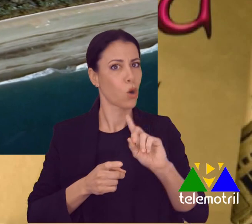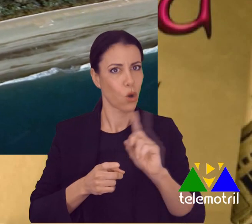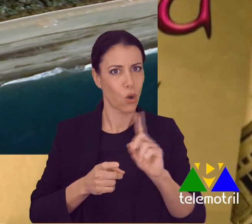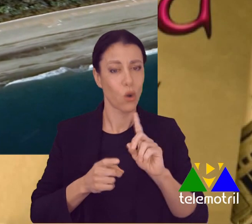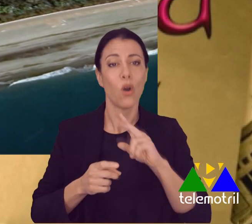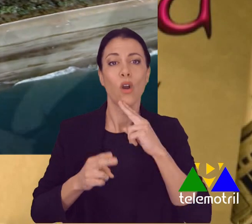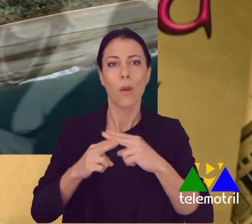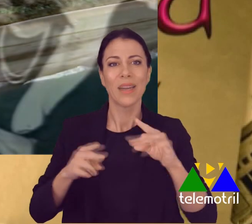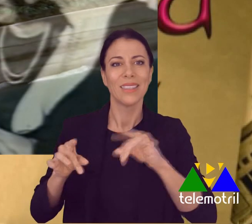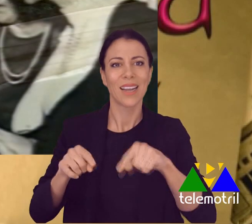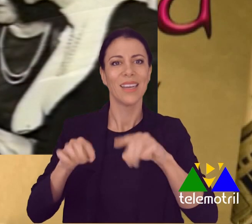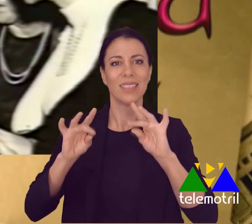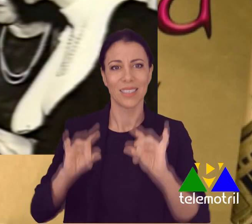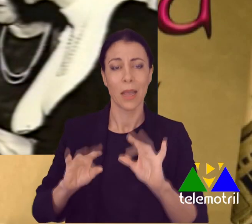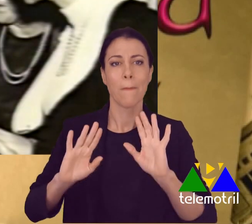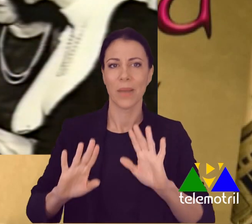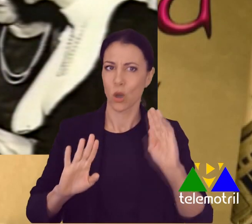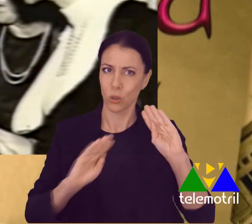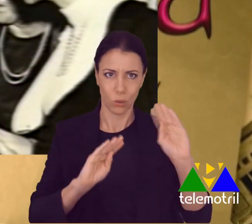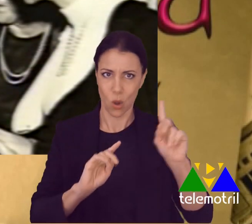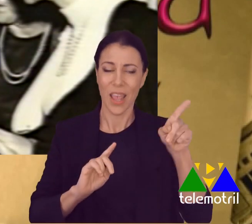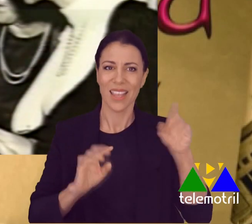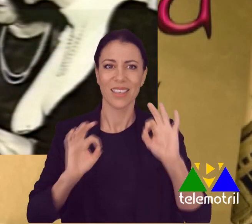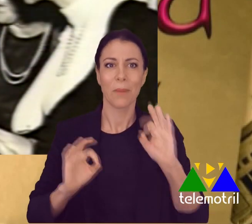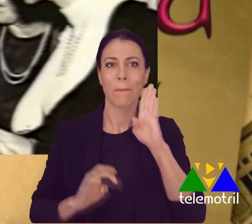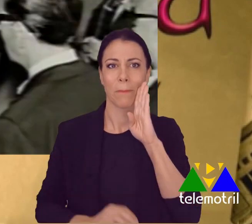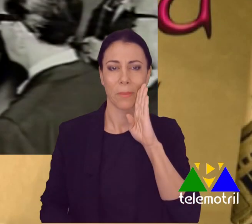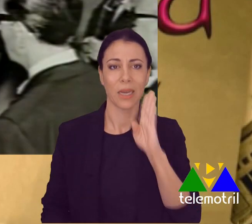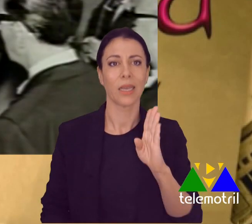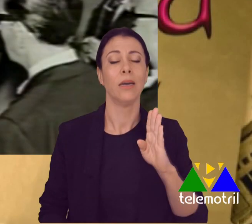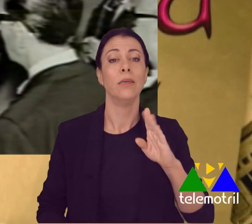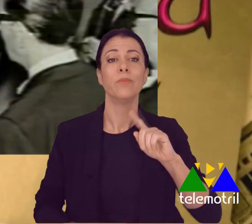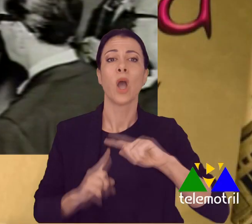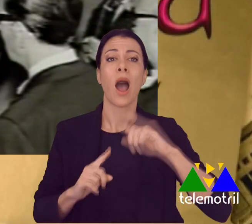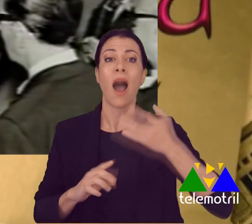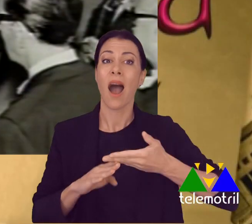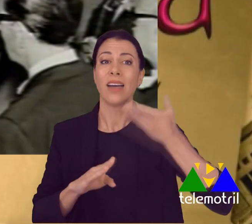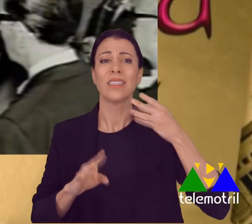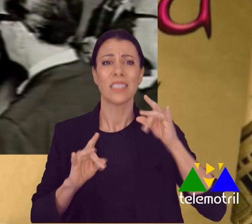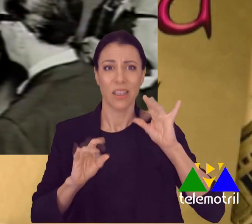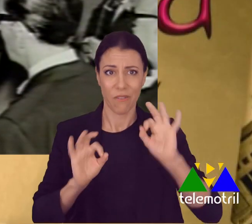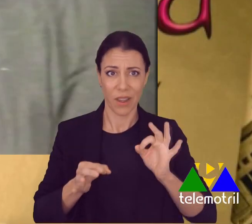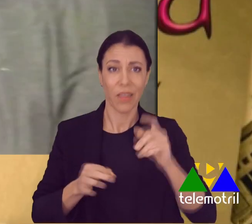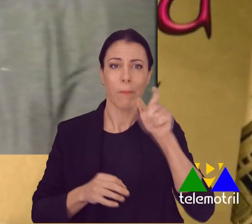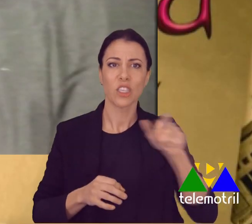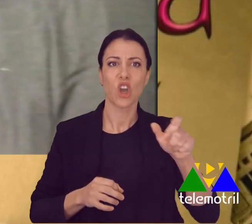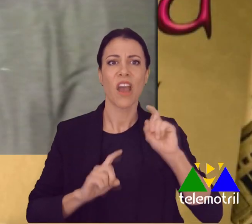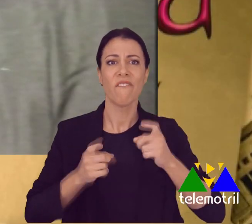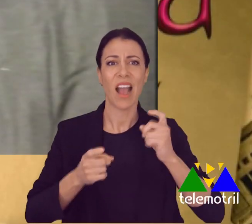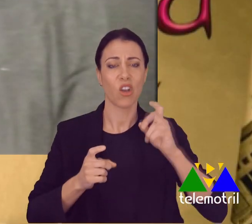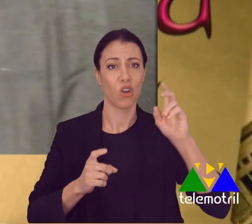una familia motrileña, los Tros de Ilarduya, que eran vascos. Correcto. Que habían venido a Motril, pues seguramente